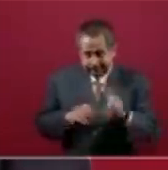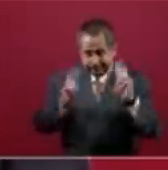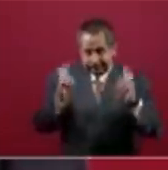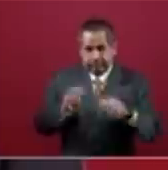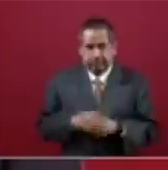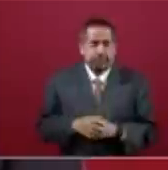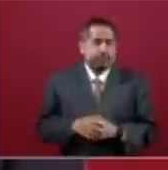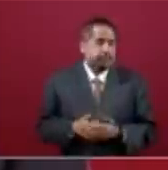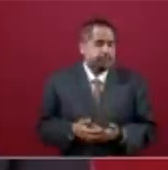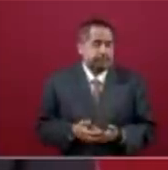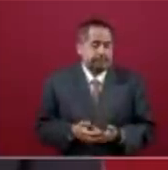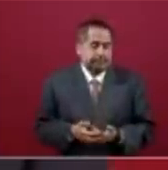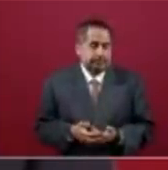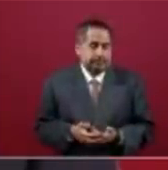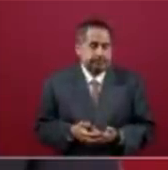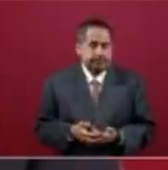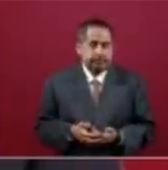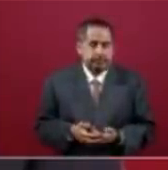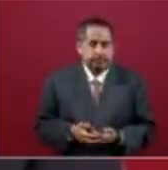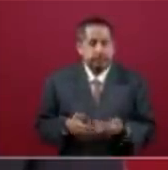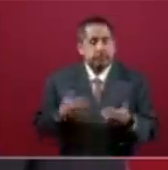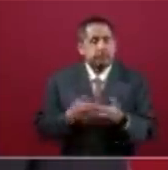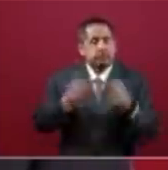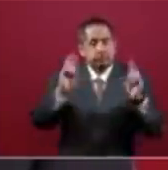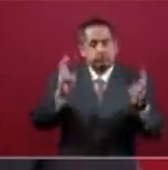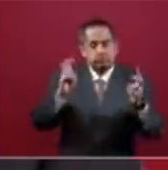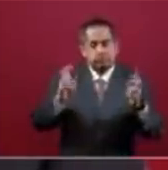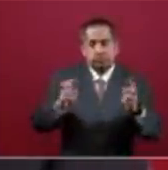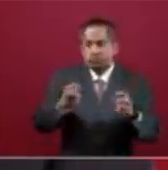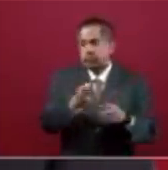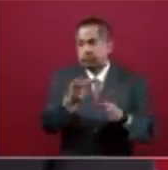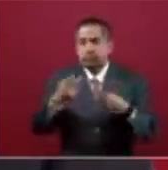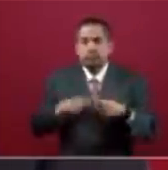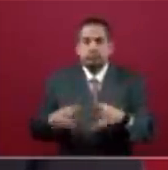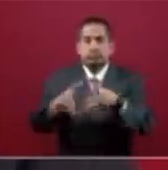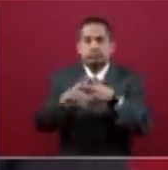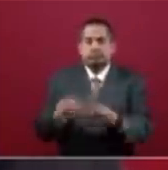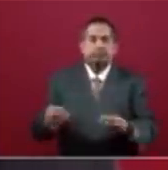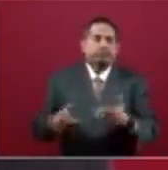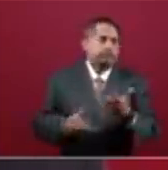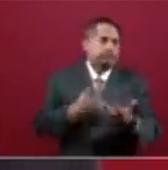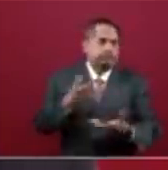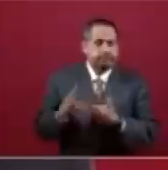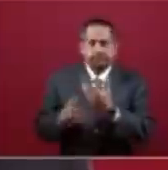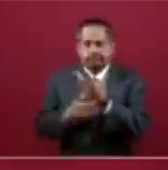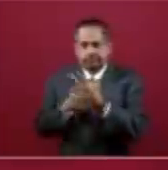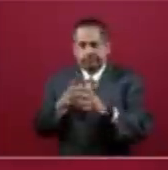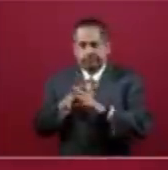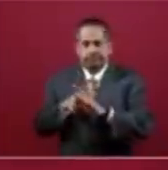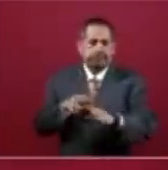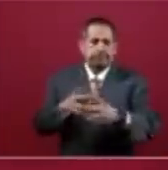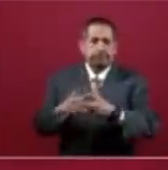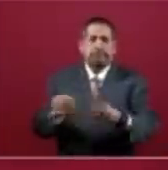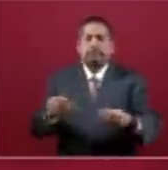Ahora, con el tema de los desaparecidos, migrantes,